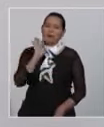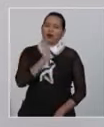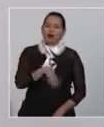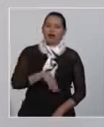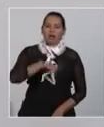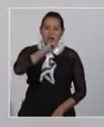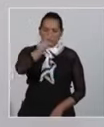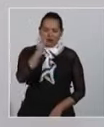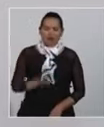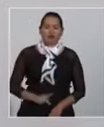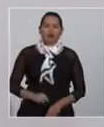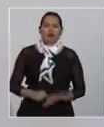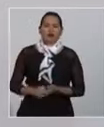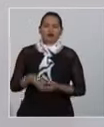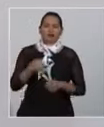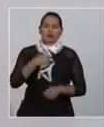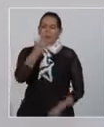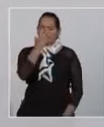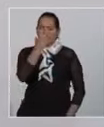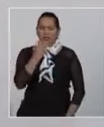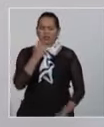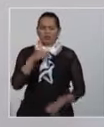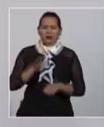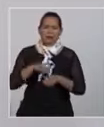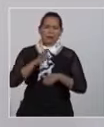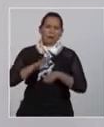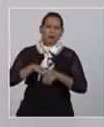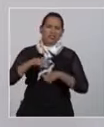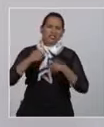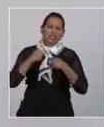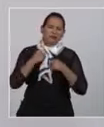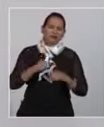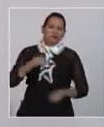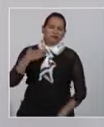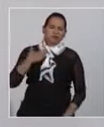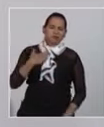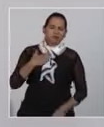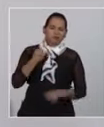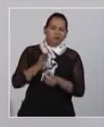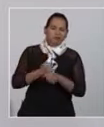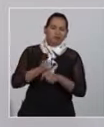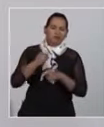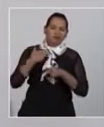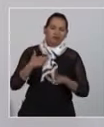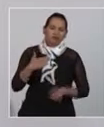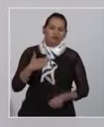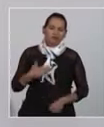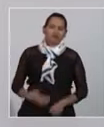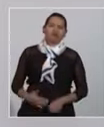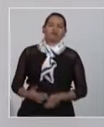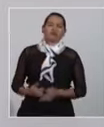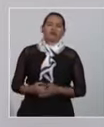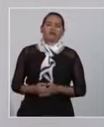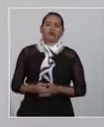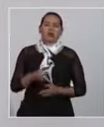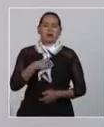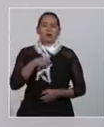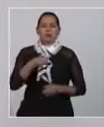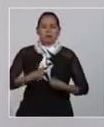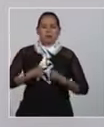he visto con tristeza que ha aumentado la inseguridad, que vivimos con miedo. Como ejemplo, en los últimos